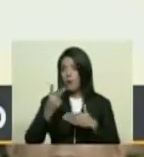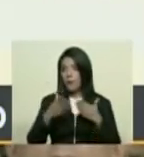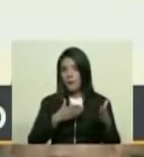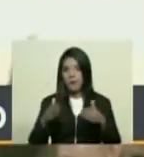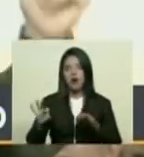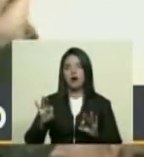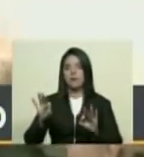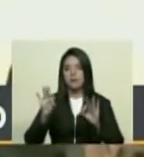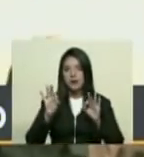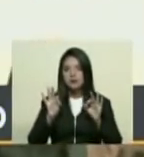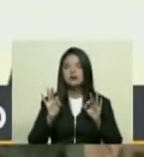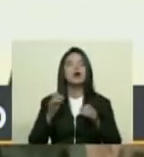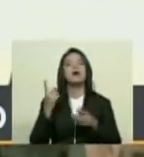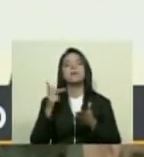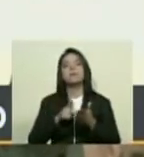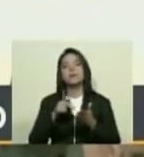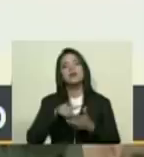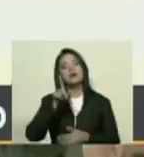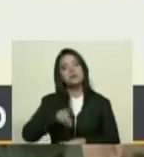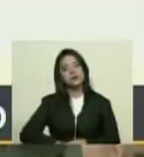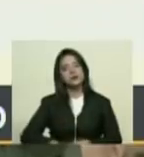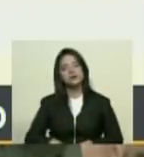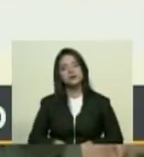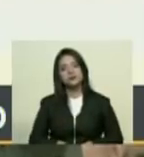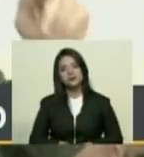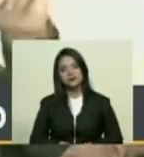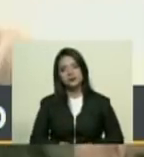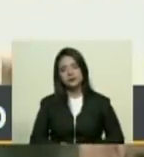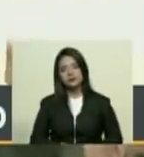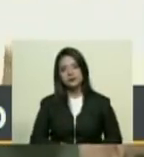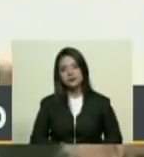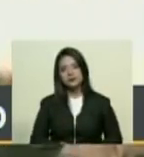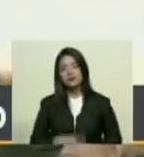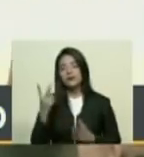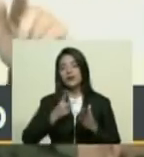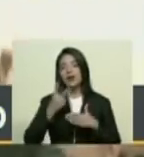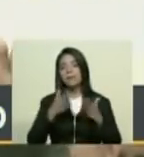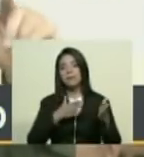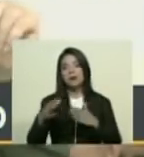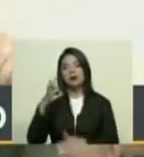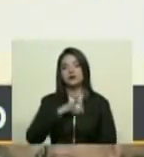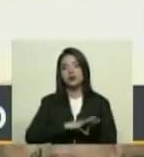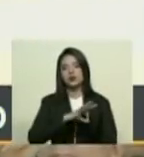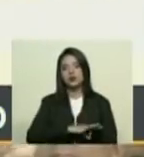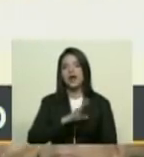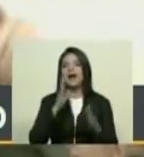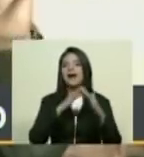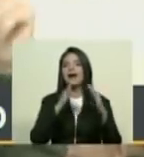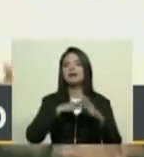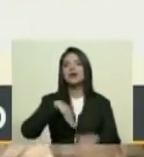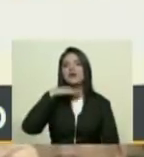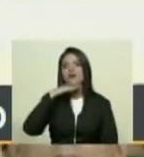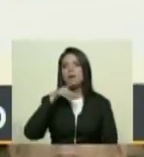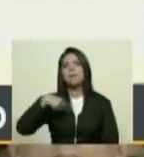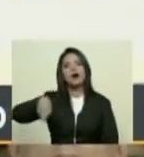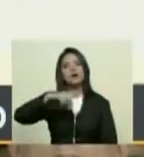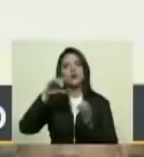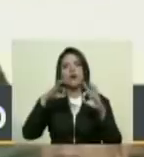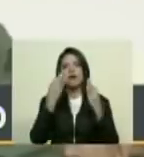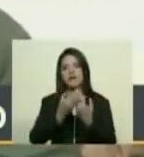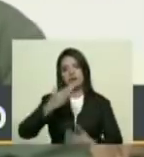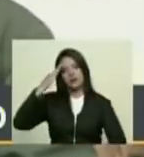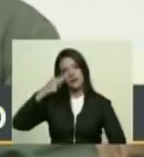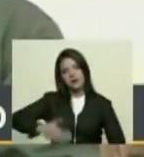un plan especial que incorpora también al programa social de Mi Casa Bien Equipada para la familia militar.